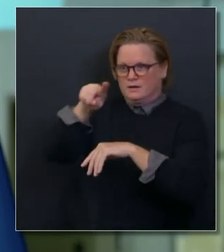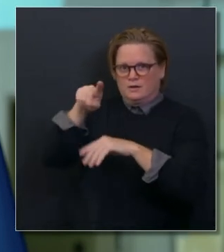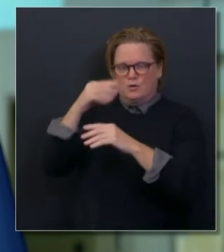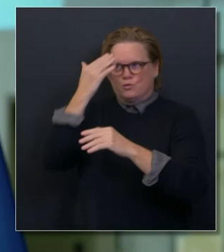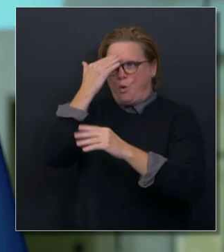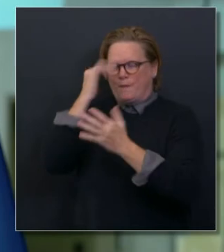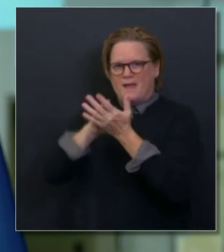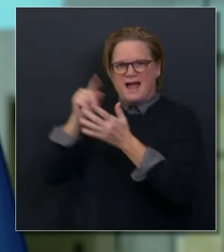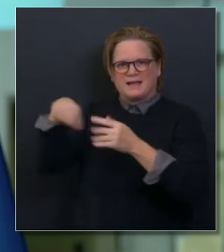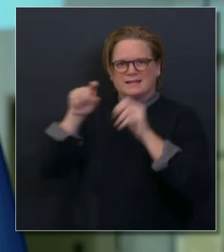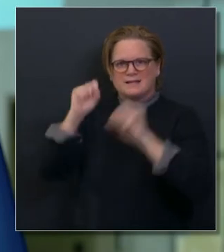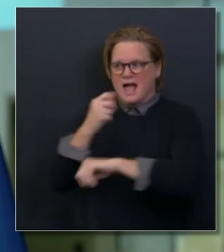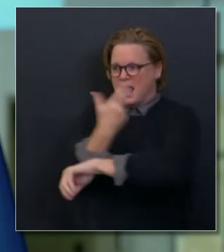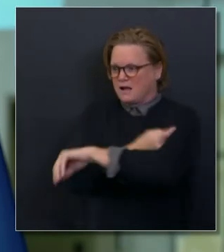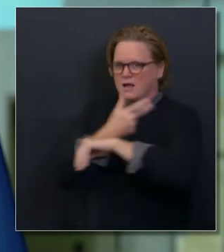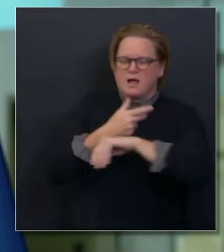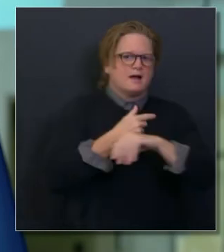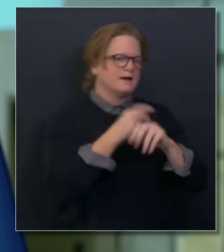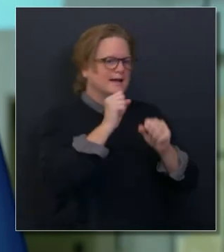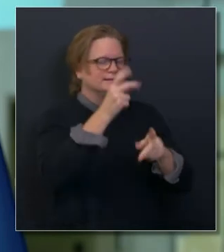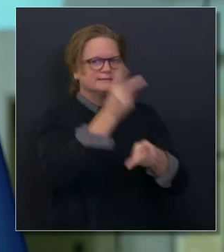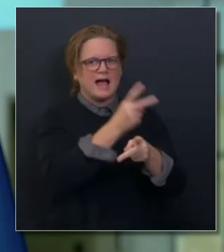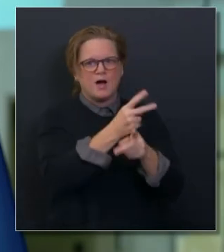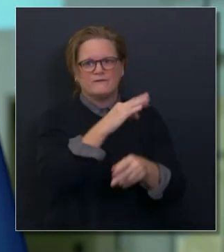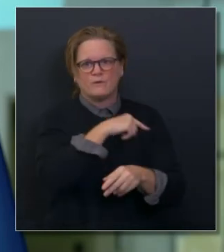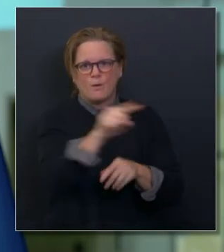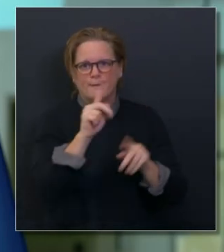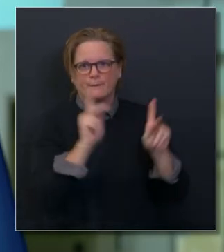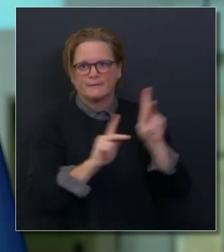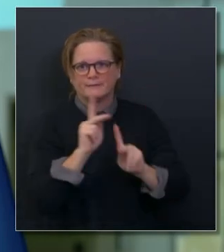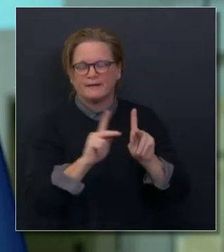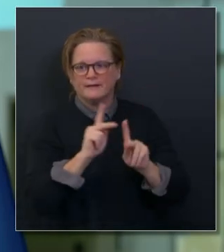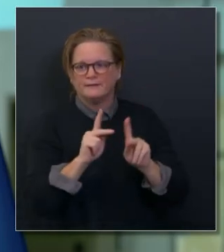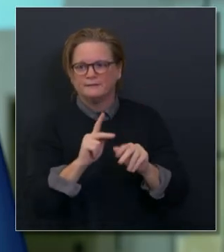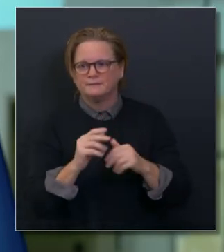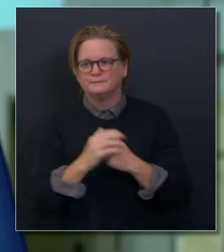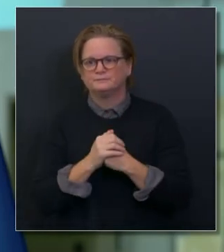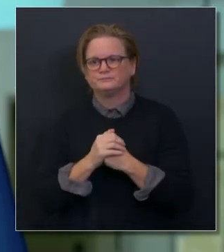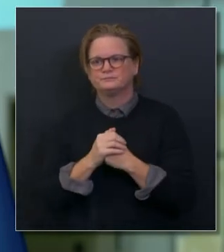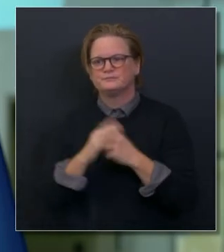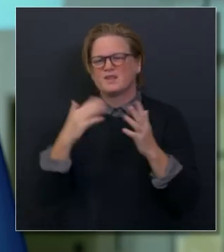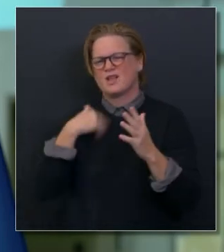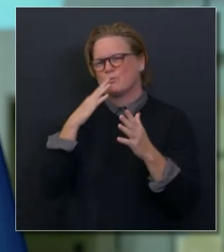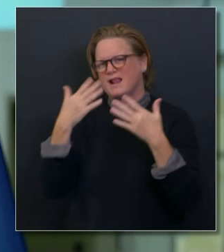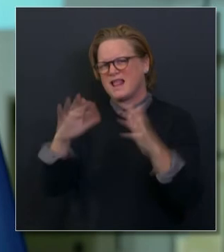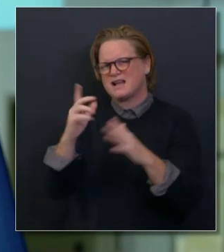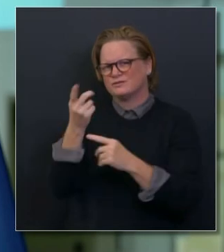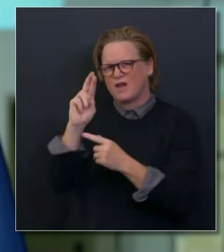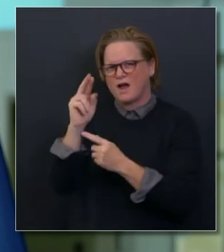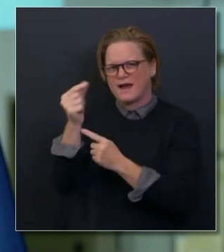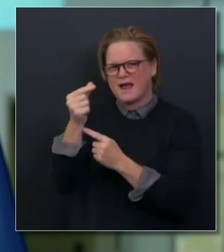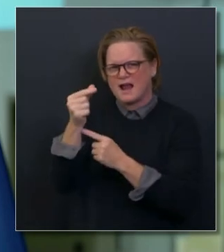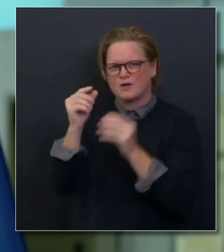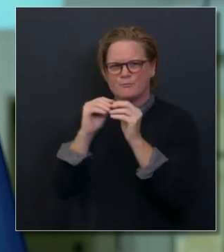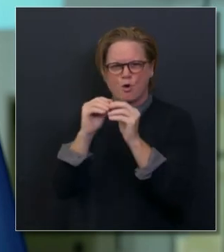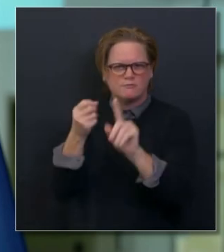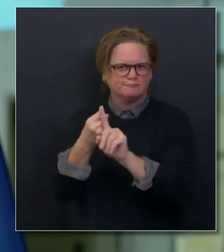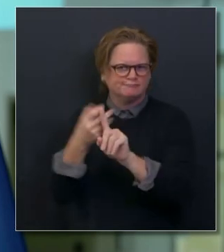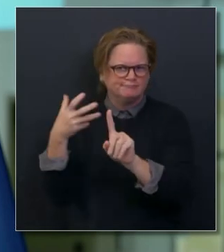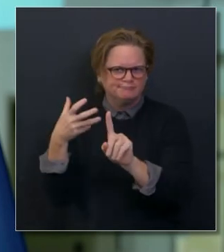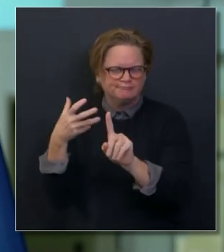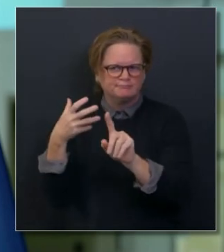estos pacientes con el mayor riesgo. En un momento le voy a pedir al doctor Gowdy que lo desglose un poquito